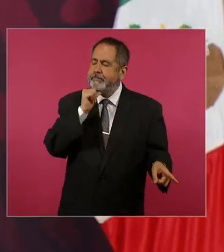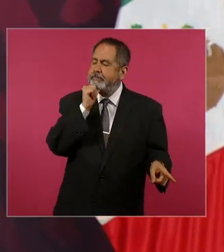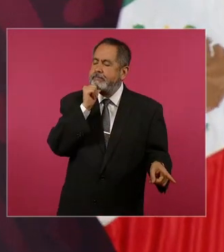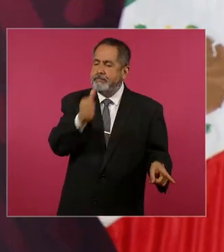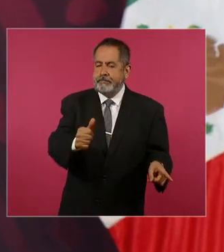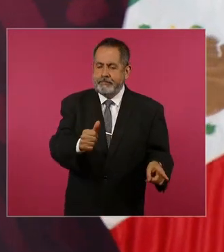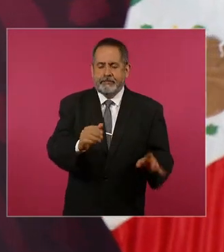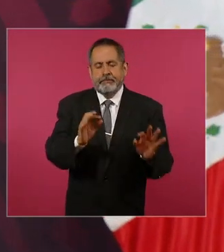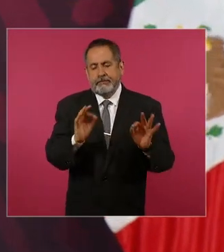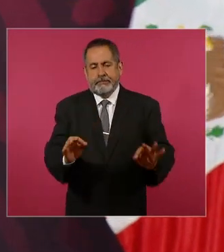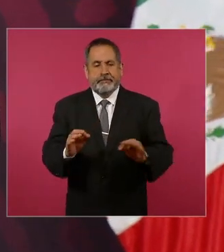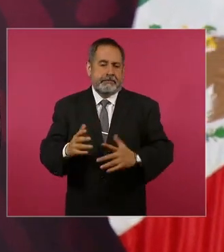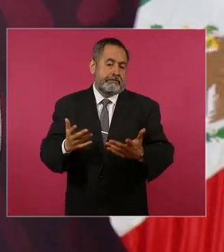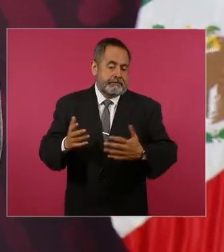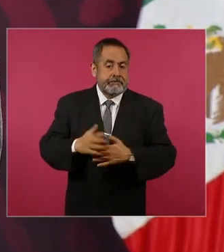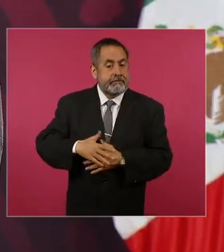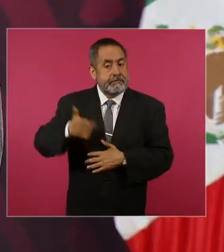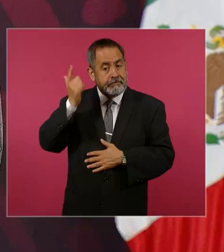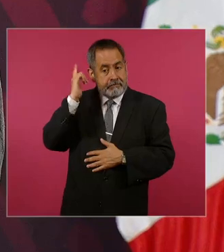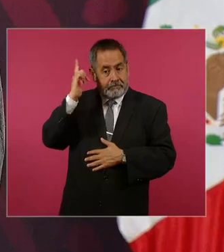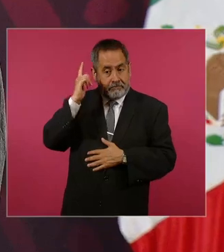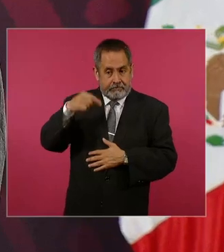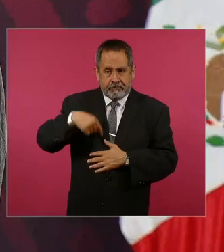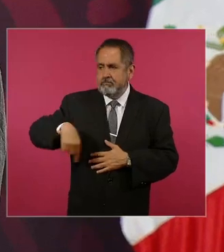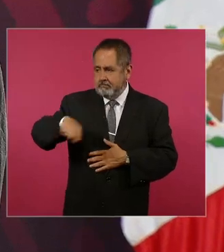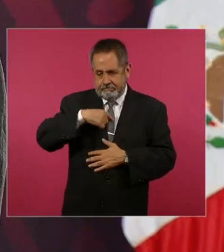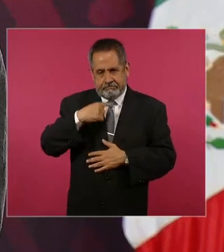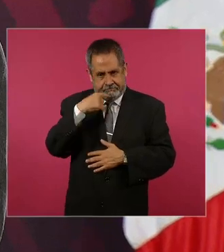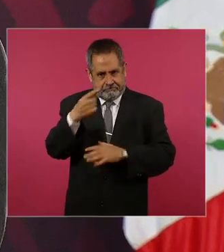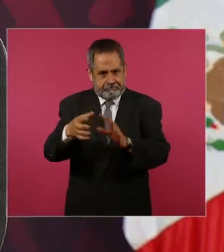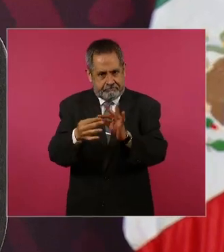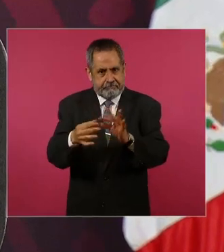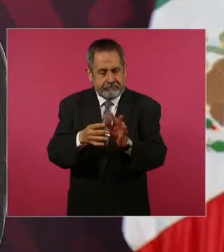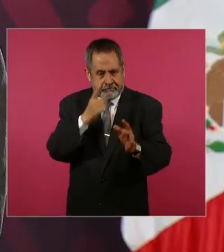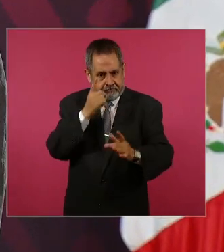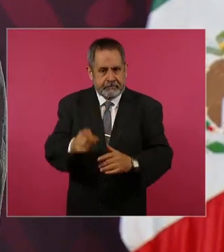Y ojalá, ya hemos hablado de eso,